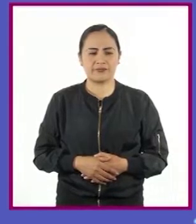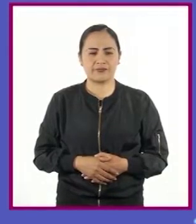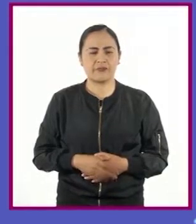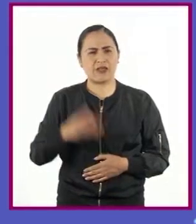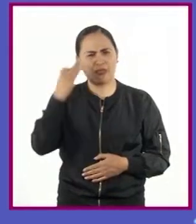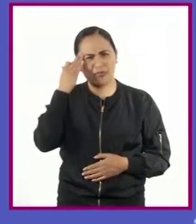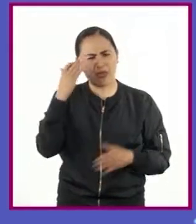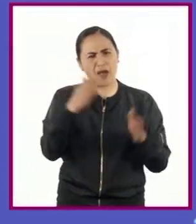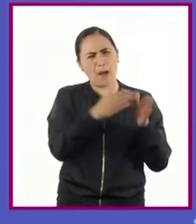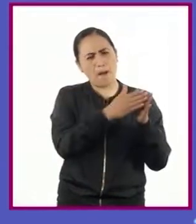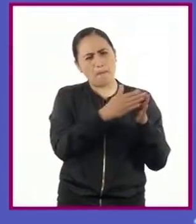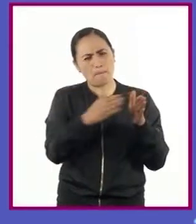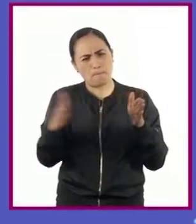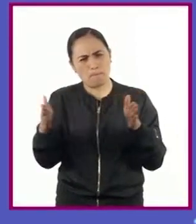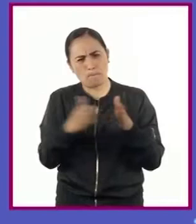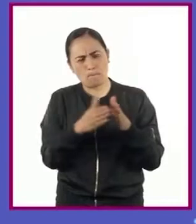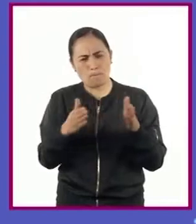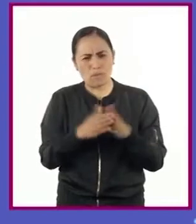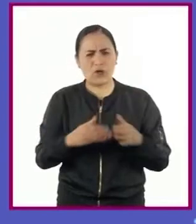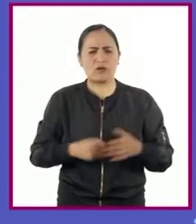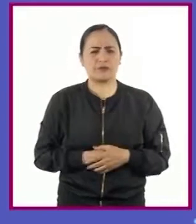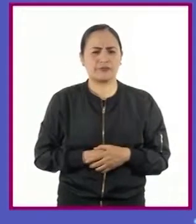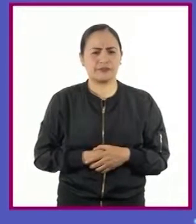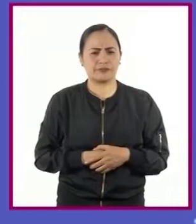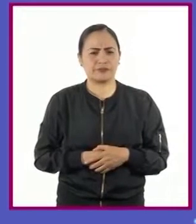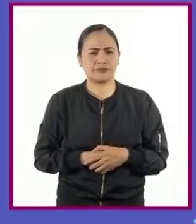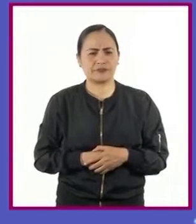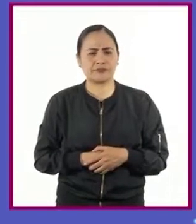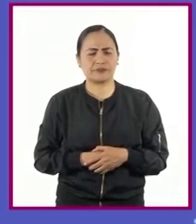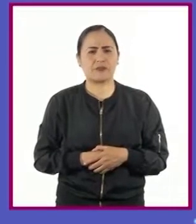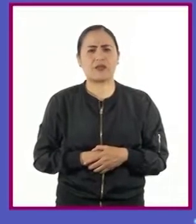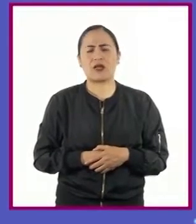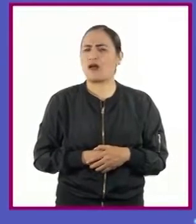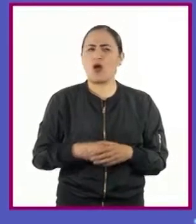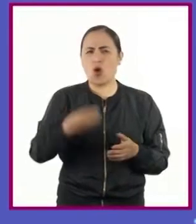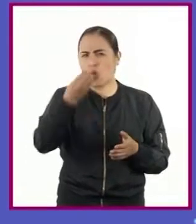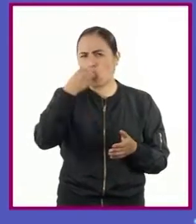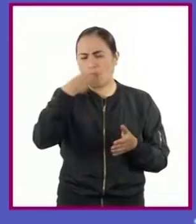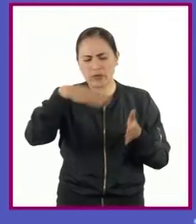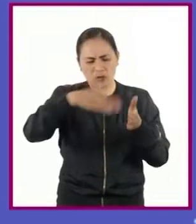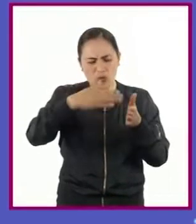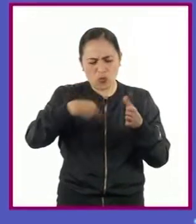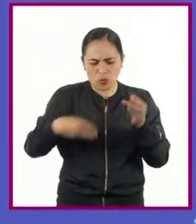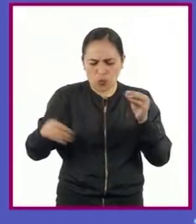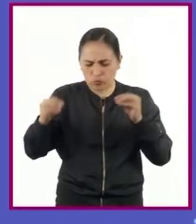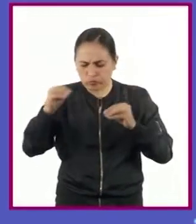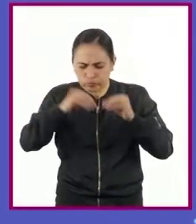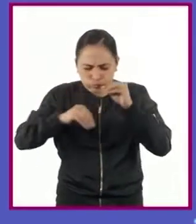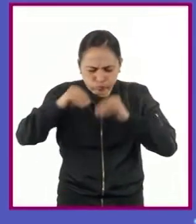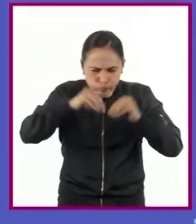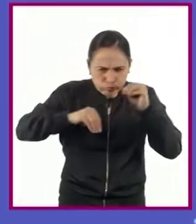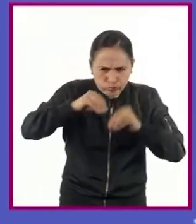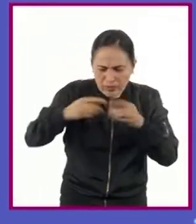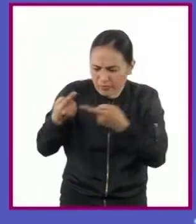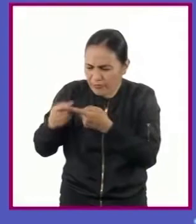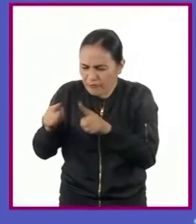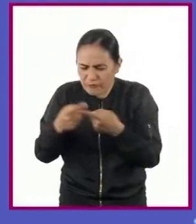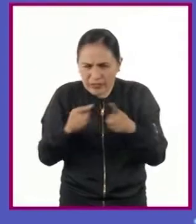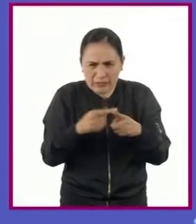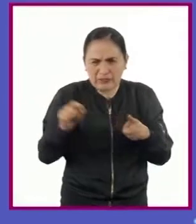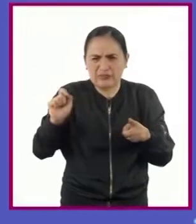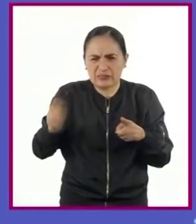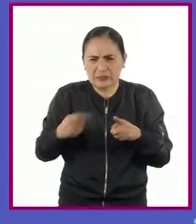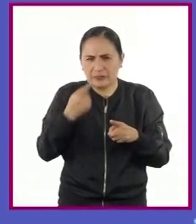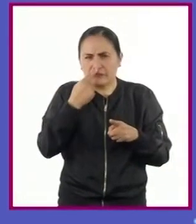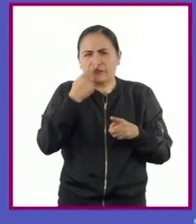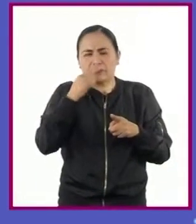Durante siglos, las especies que constituyen el alma para saborizar y aromatizar la mayoría de los platillos de la cocina india son clavo